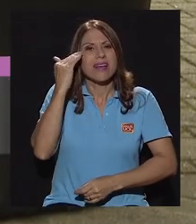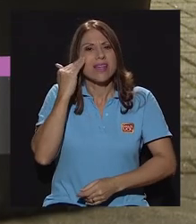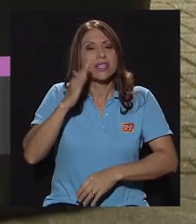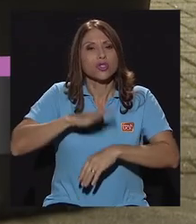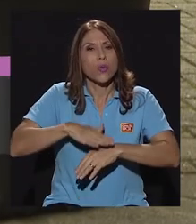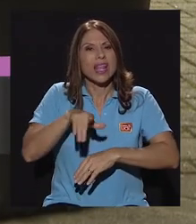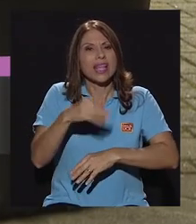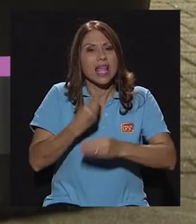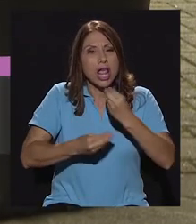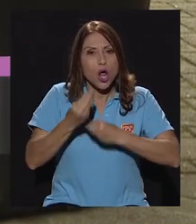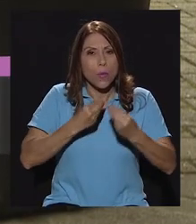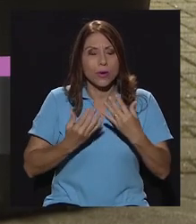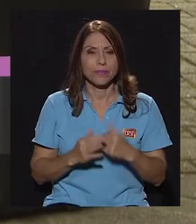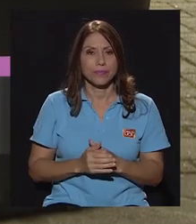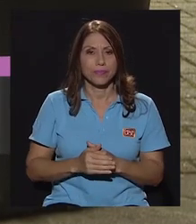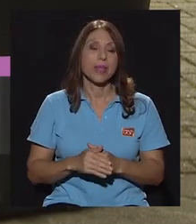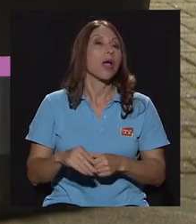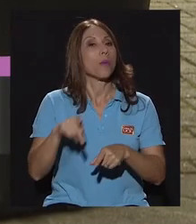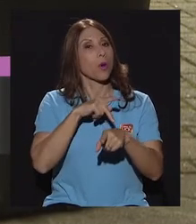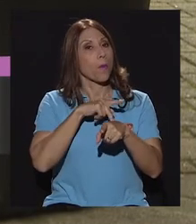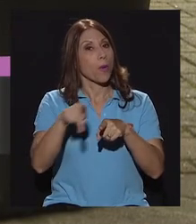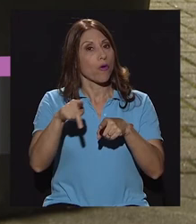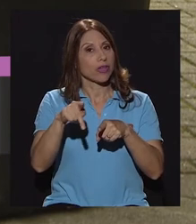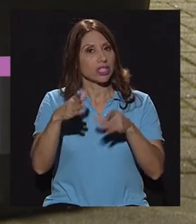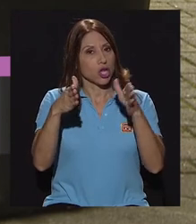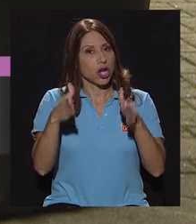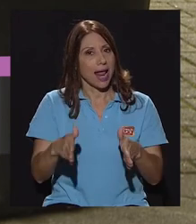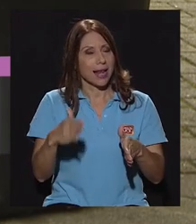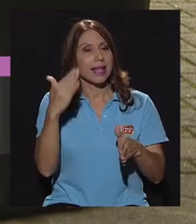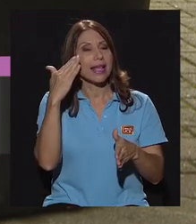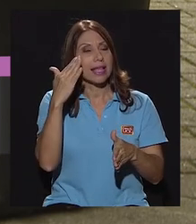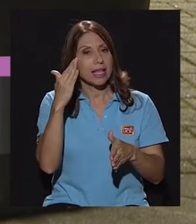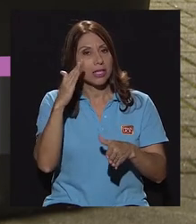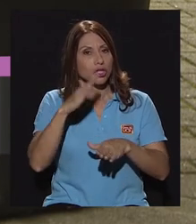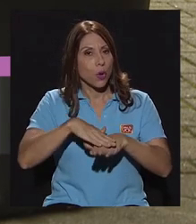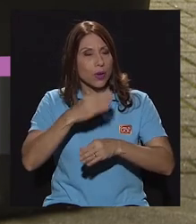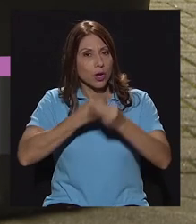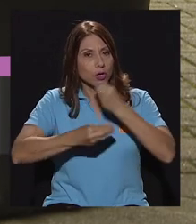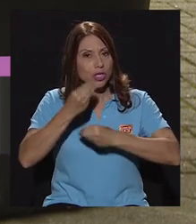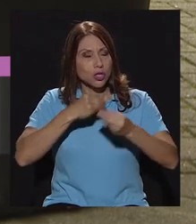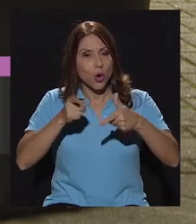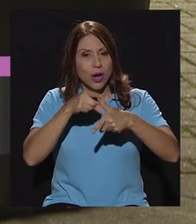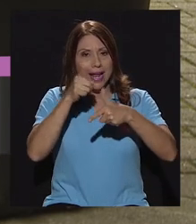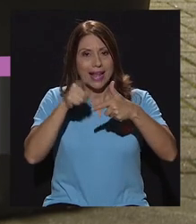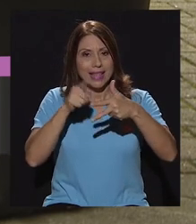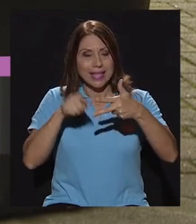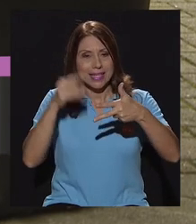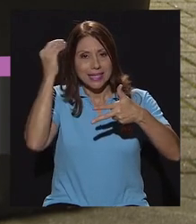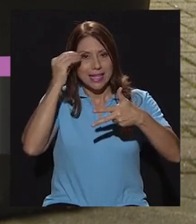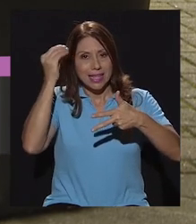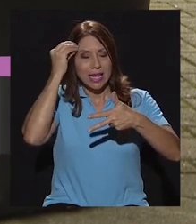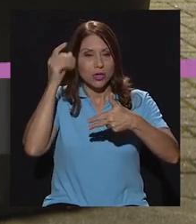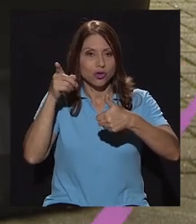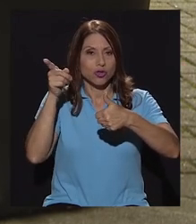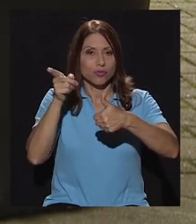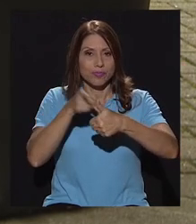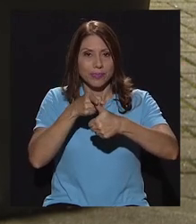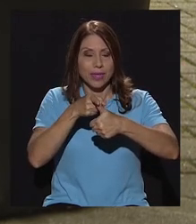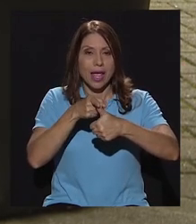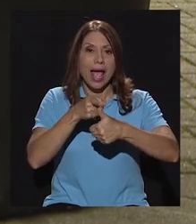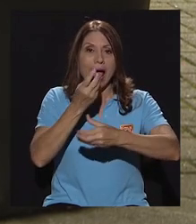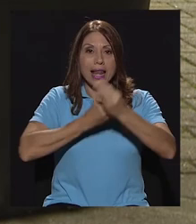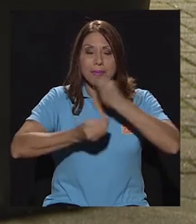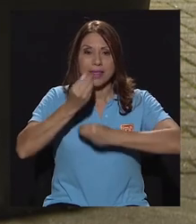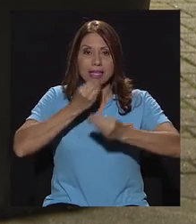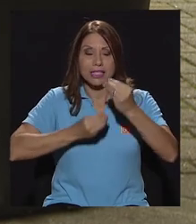general, siempre el profesional en nutrición tiene que enfocarse en tres criterios base. Hablamos de que la